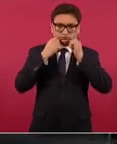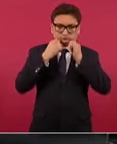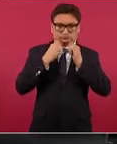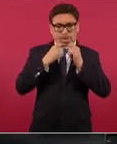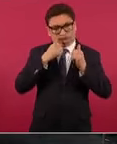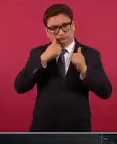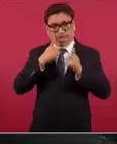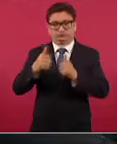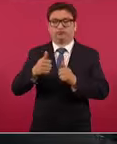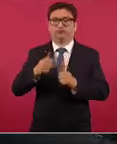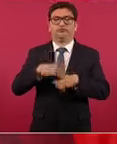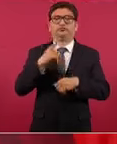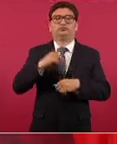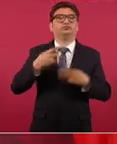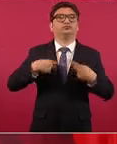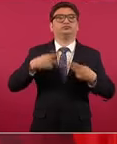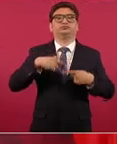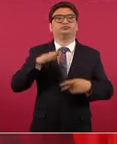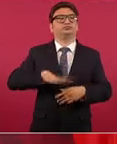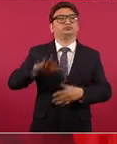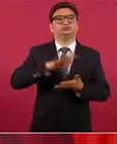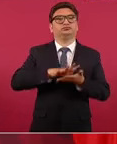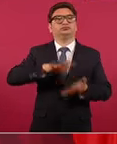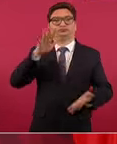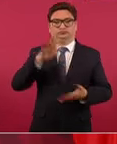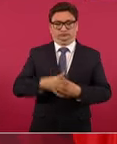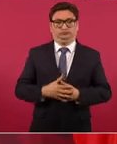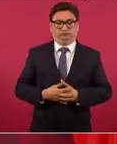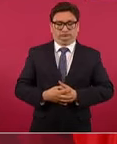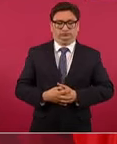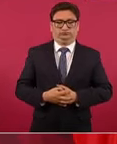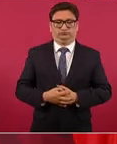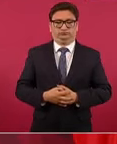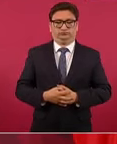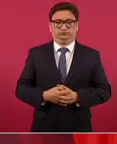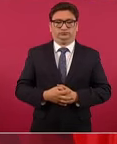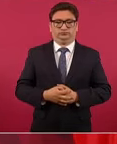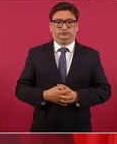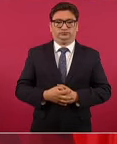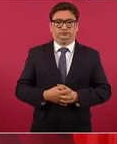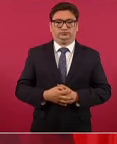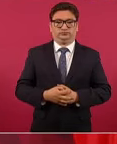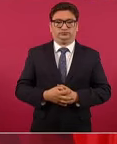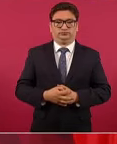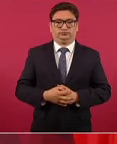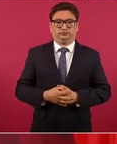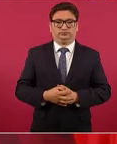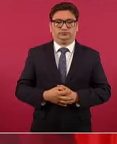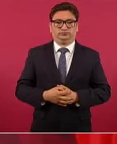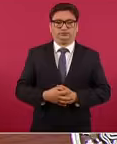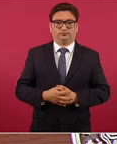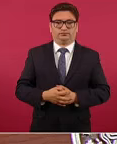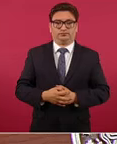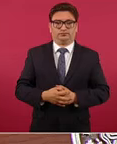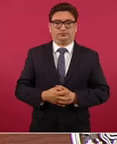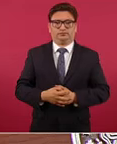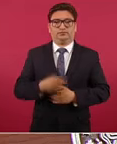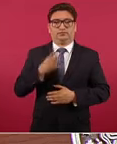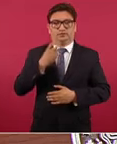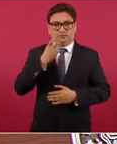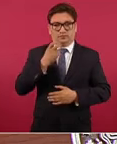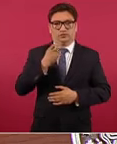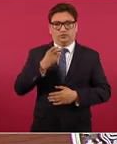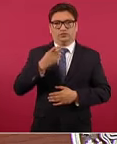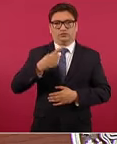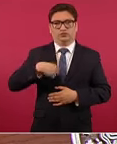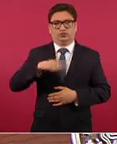la mayoría de la población del país entonces estamos rescatando